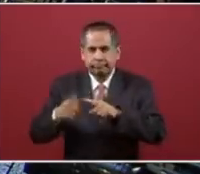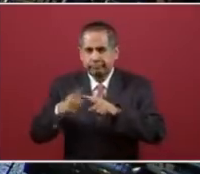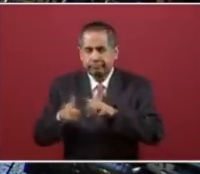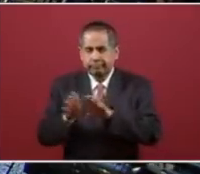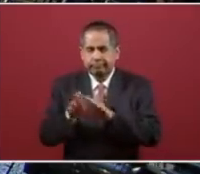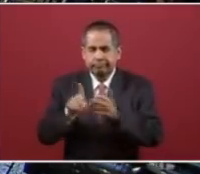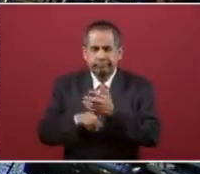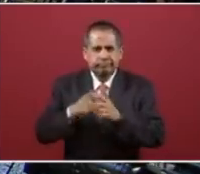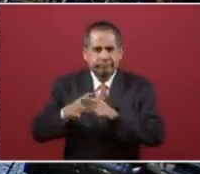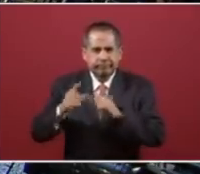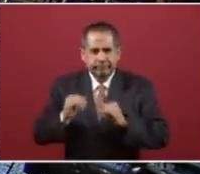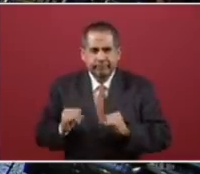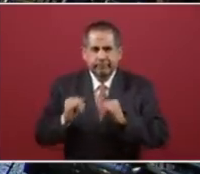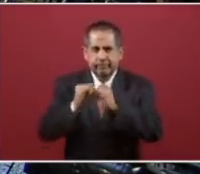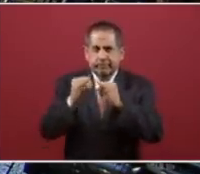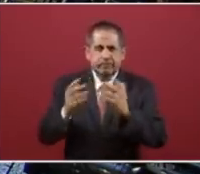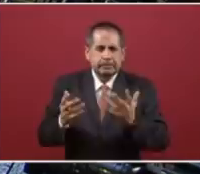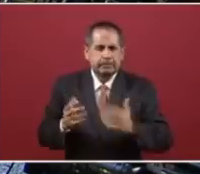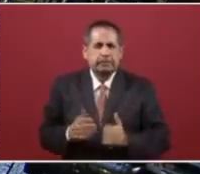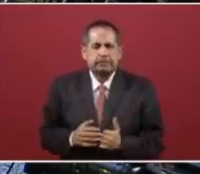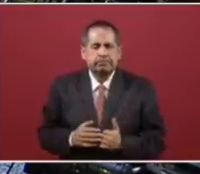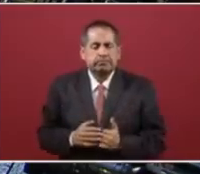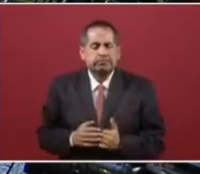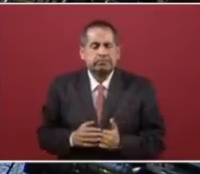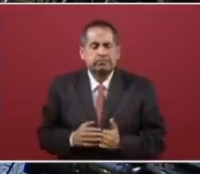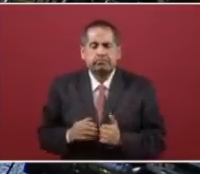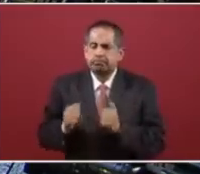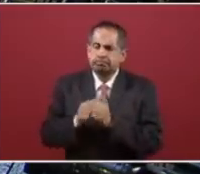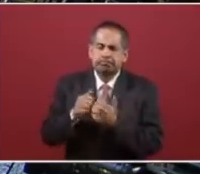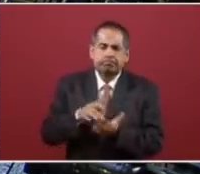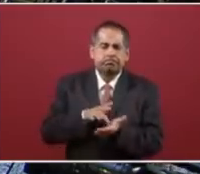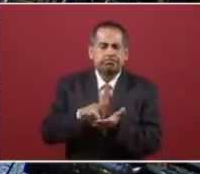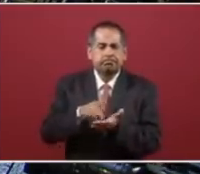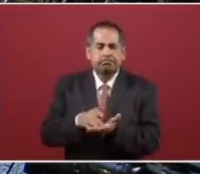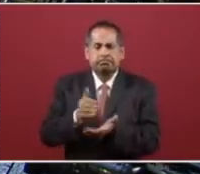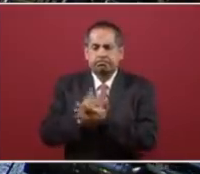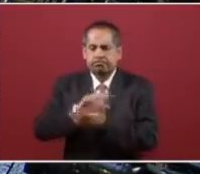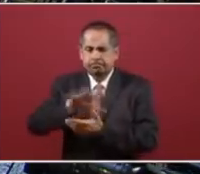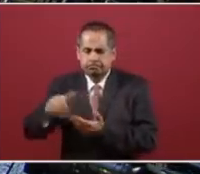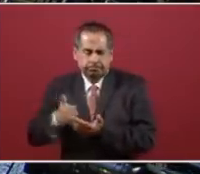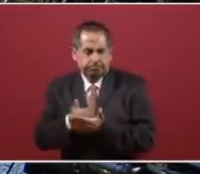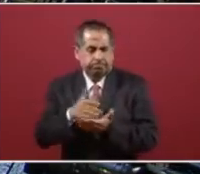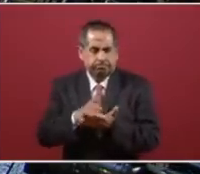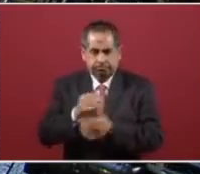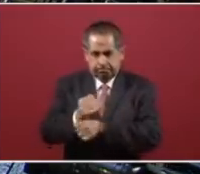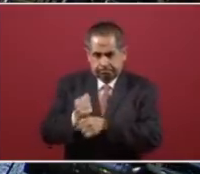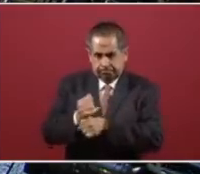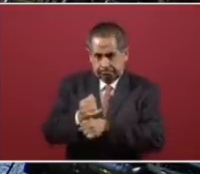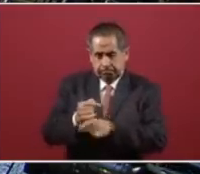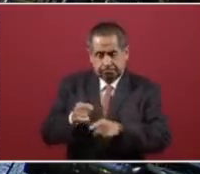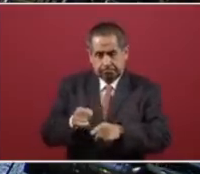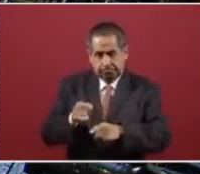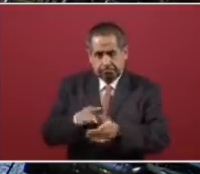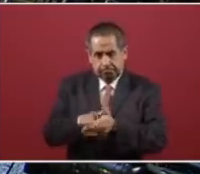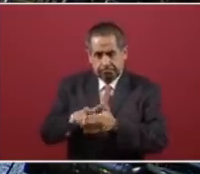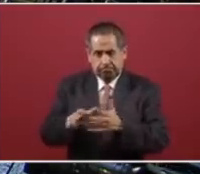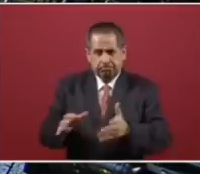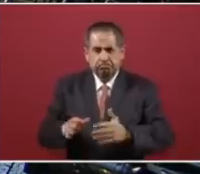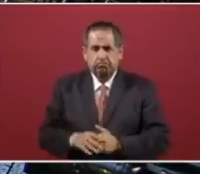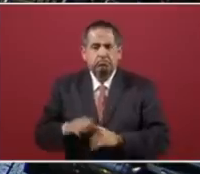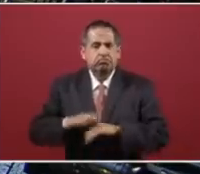instituciones en respaldo de esta investigación está